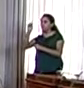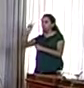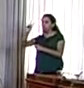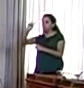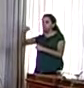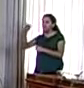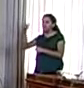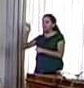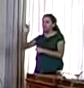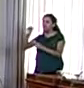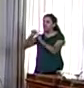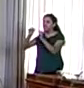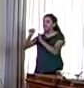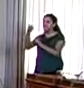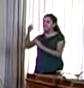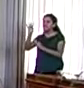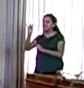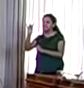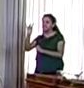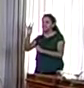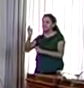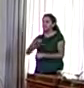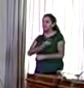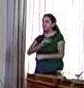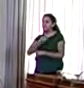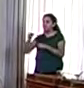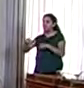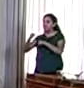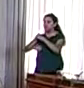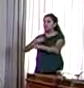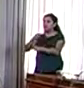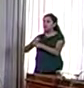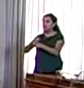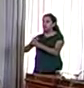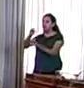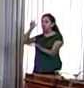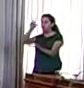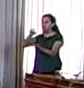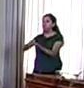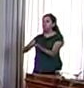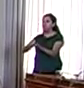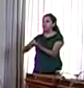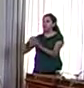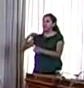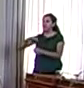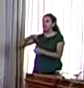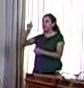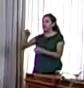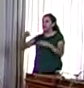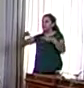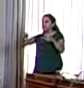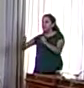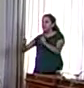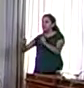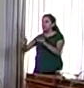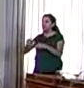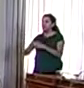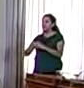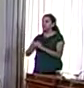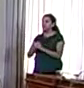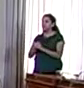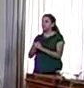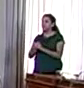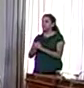037-2018 de fecha 17 de mayo del presente año, que aprobó la licencia del alcalde de Miraflores, Jorge Vicente Martín Muñoz